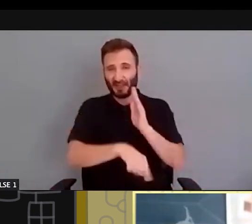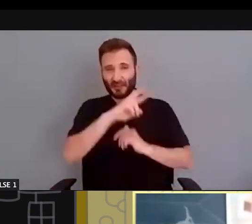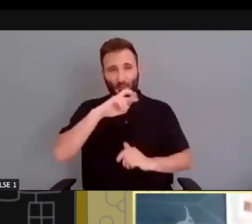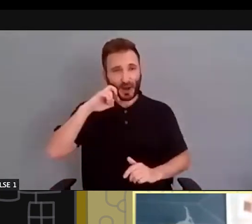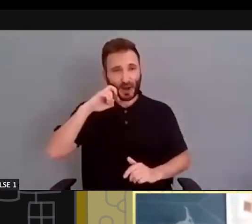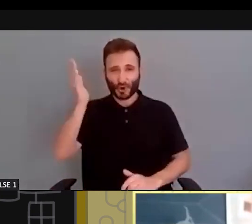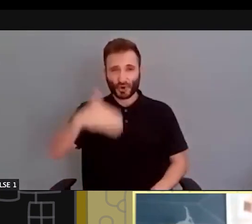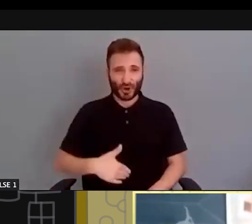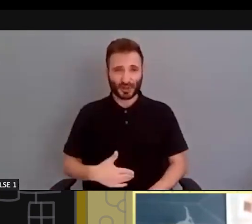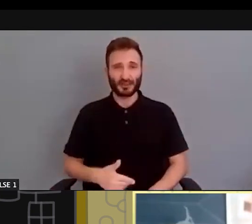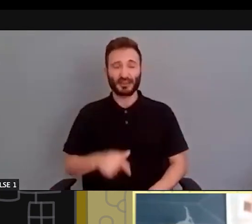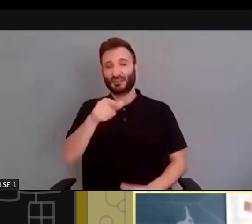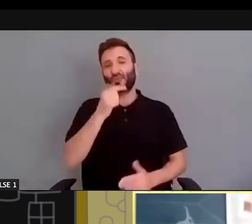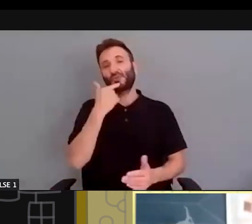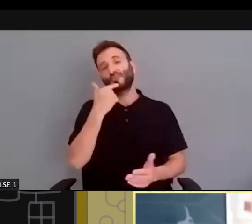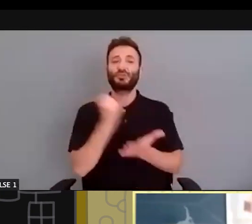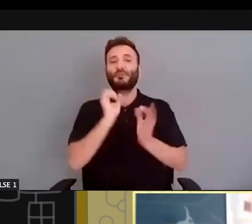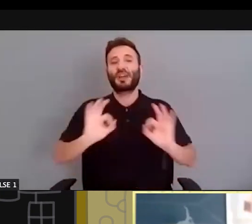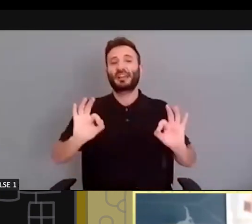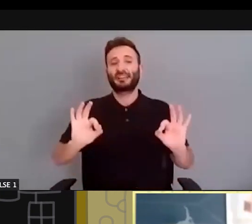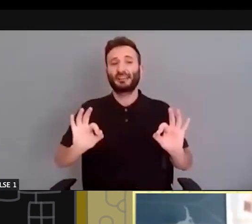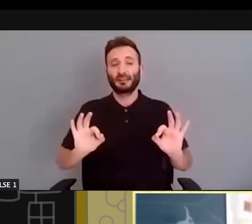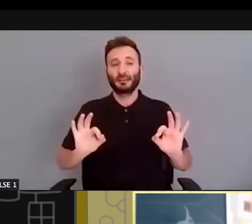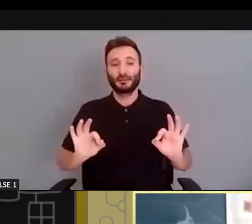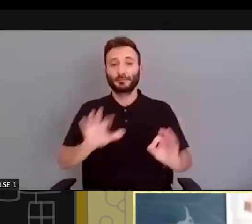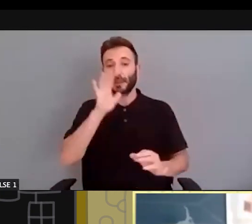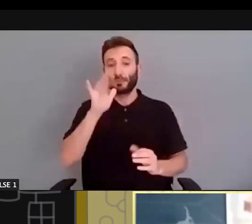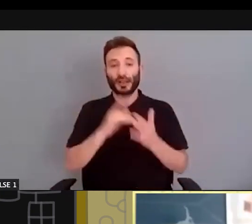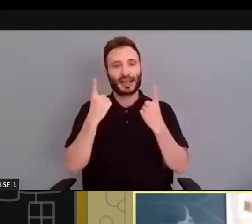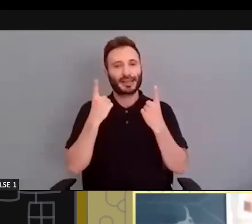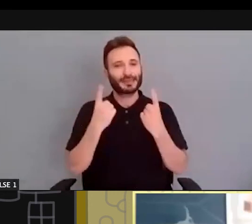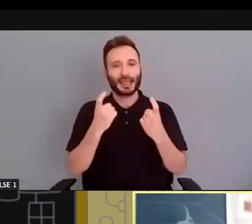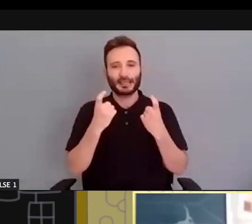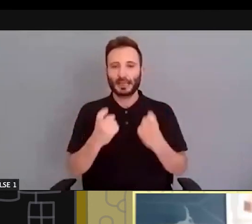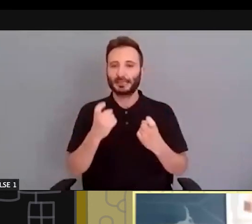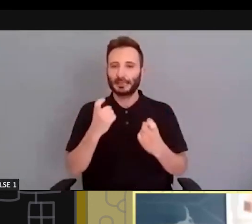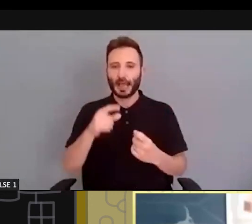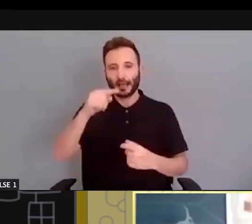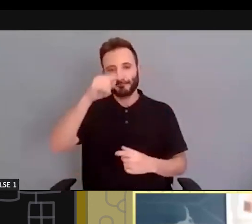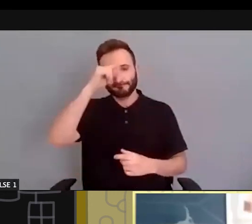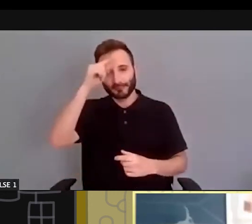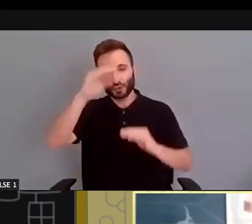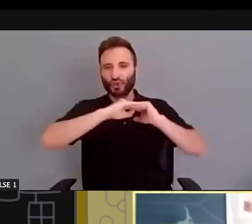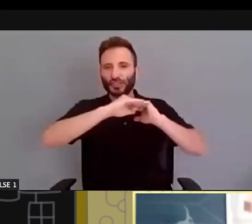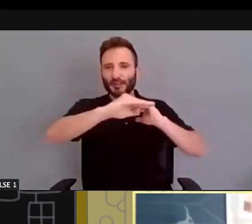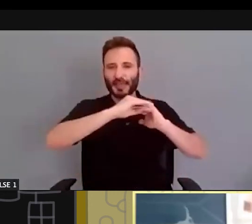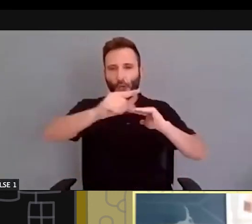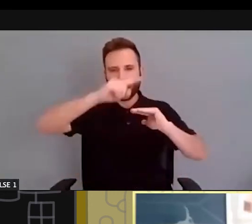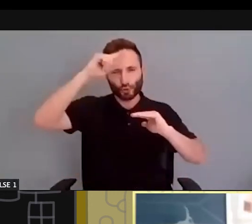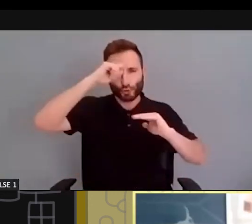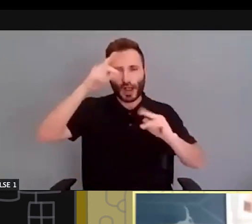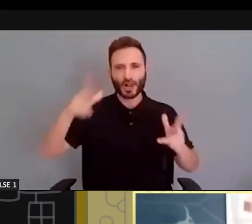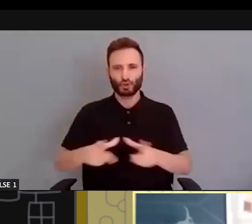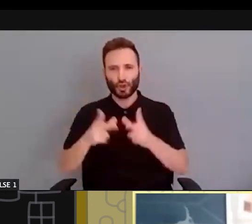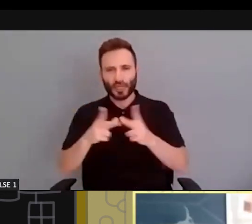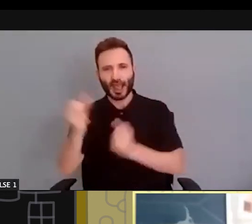es algo muy simbólico, porque la sostenibilidad tiene que ser social, cultural, económica. Son muchas vertientes, porque